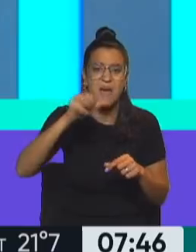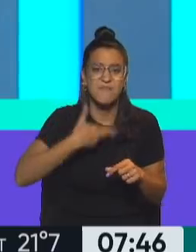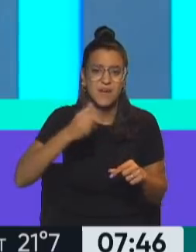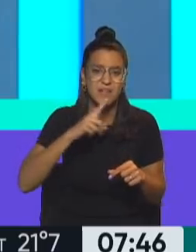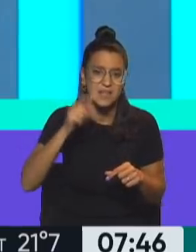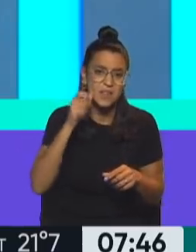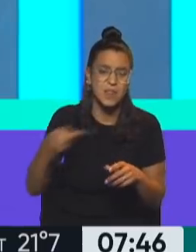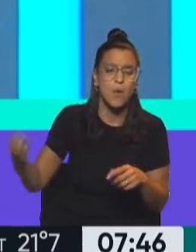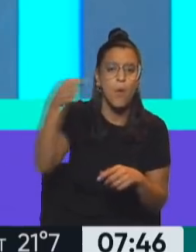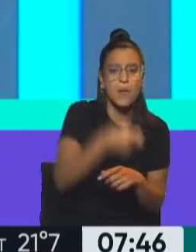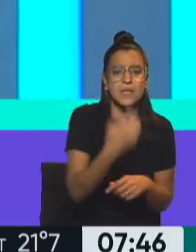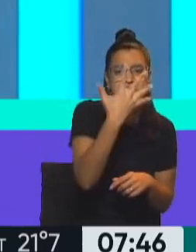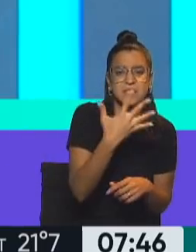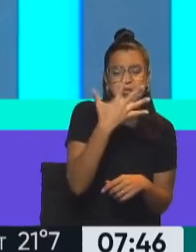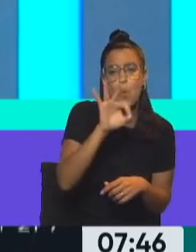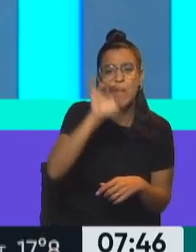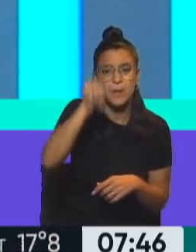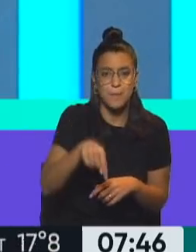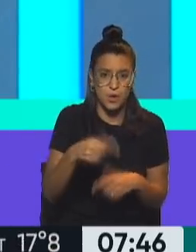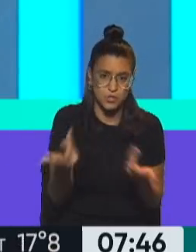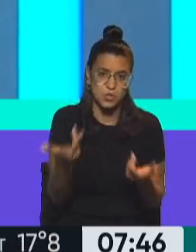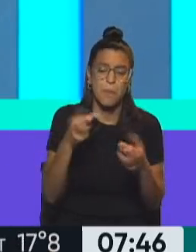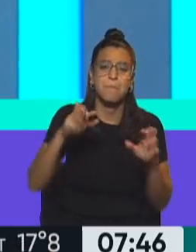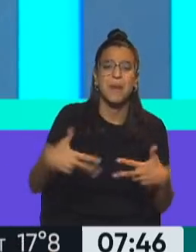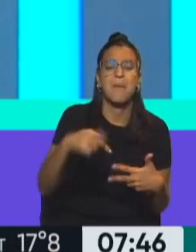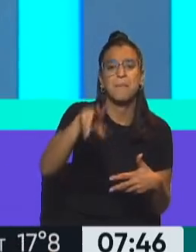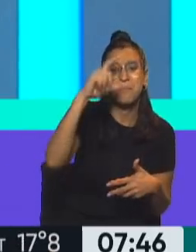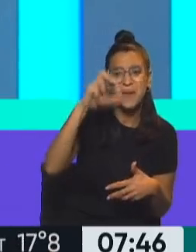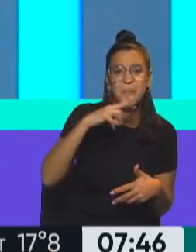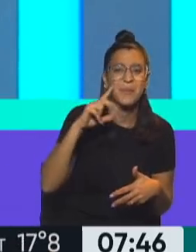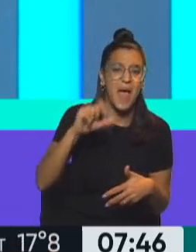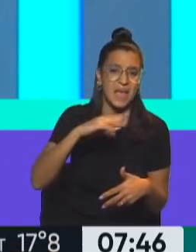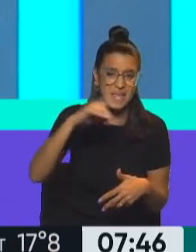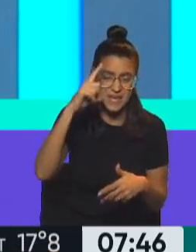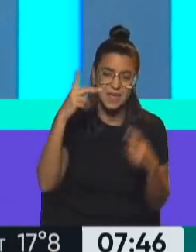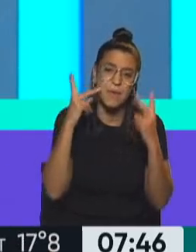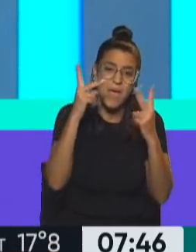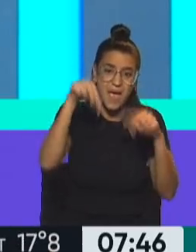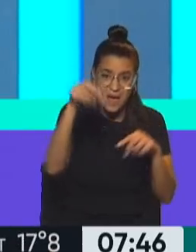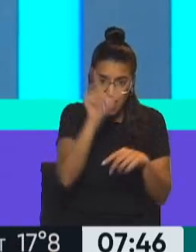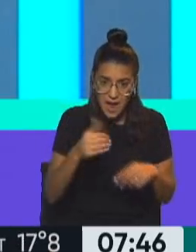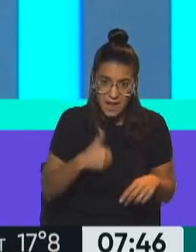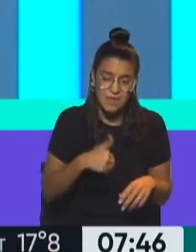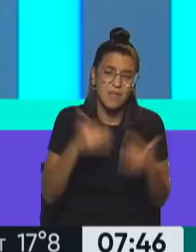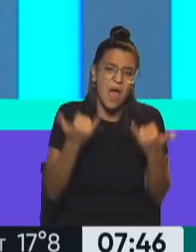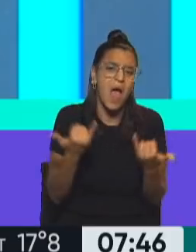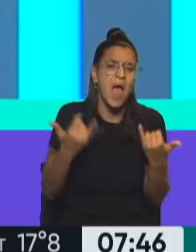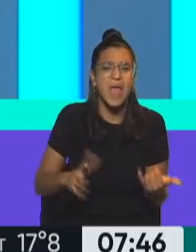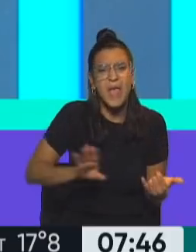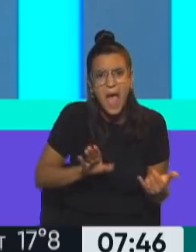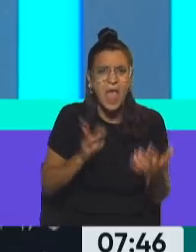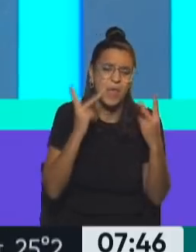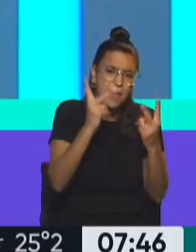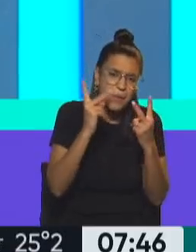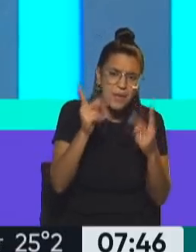te devuelve el 50% de lo que pase por el plan previaje de incentivos para viajar por Argentina hoy te sobran porque realmente